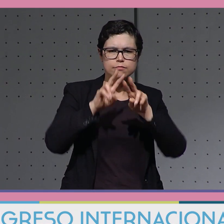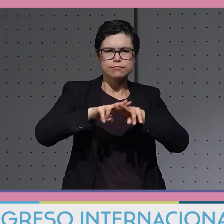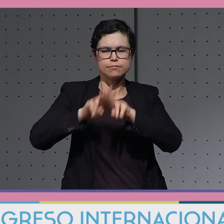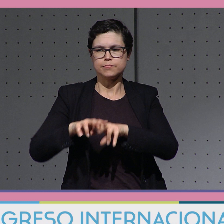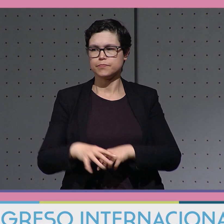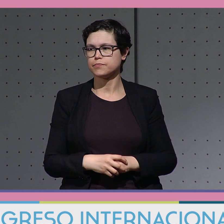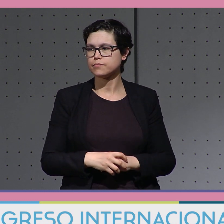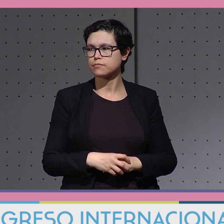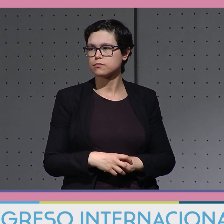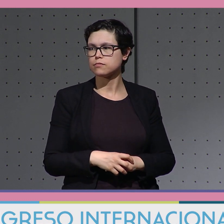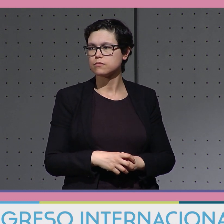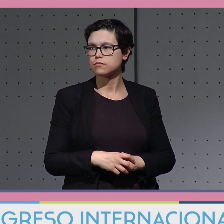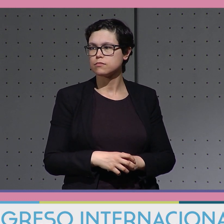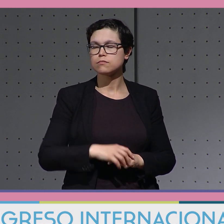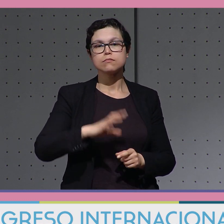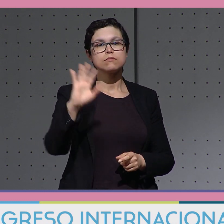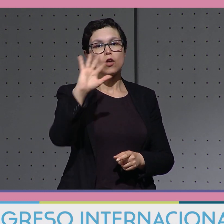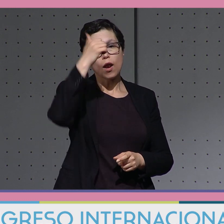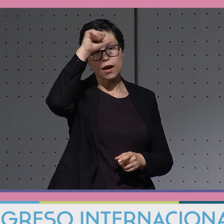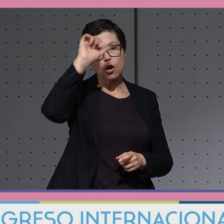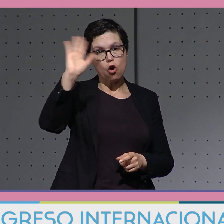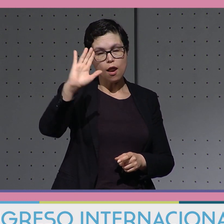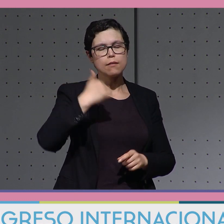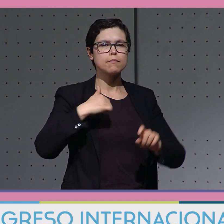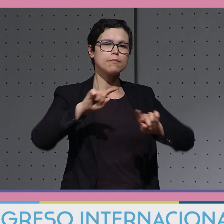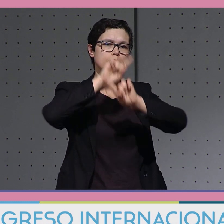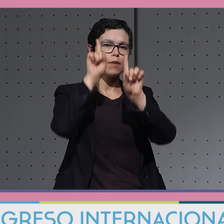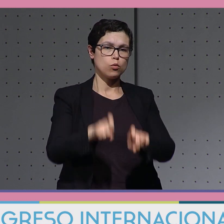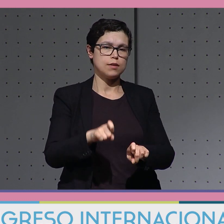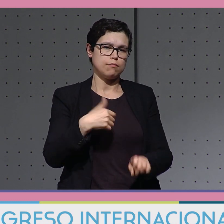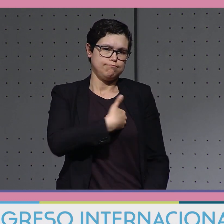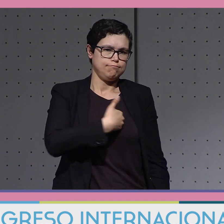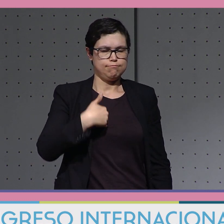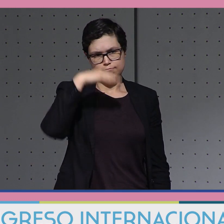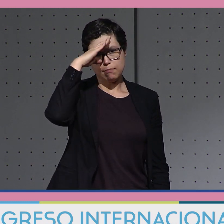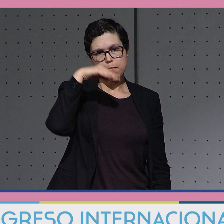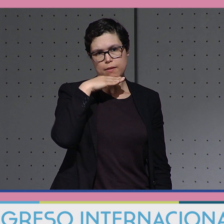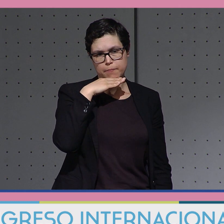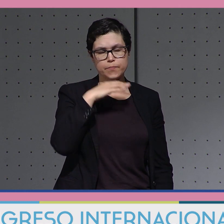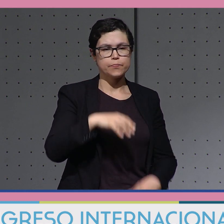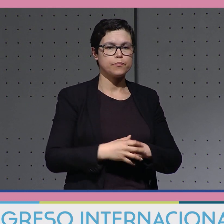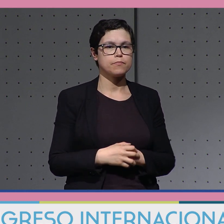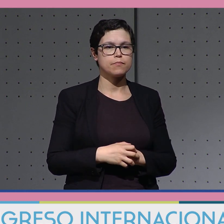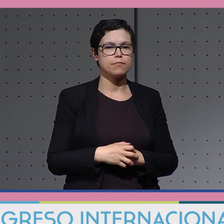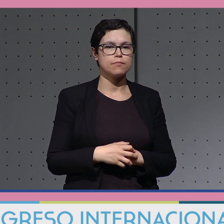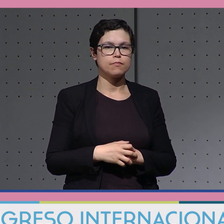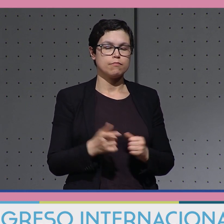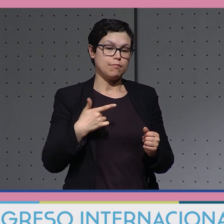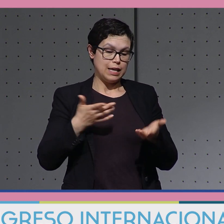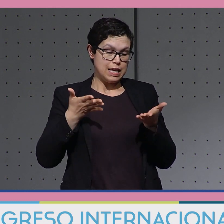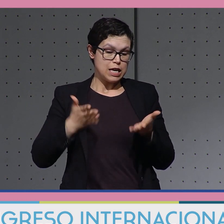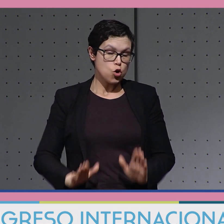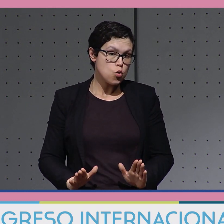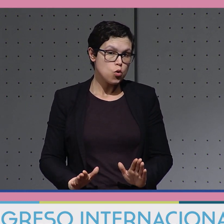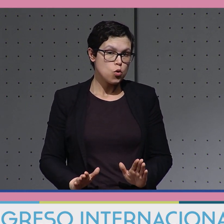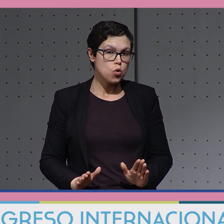Hola, yo quería hacer una pregunta como padre. Siempre nos cuesta, o cuando nuestro niño tiene